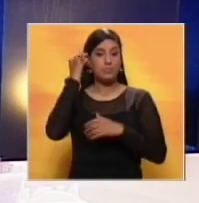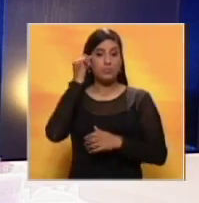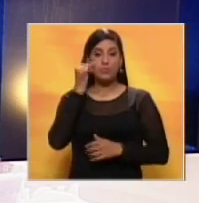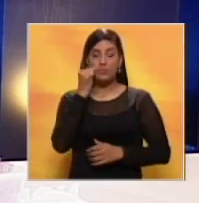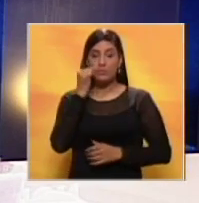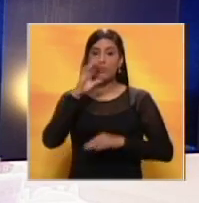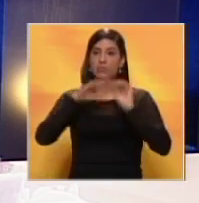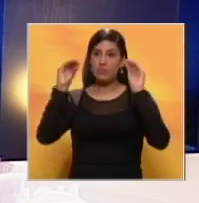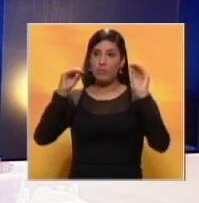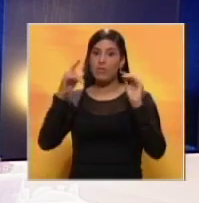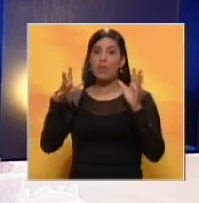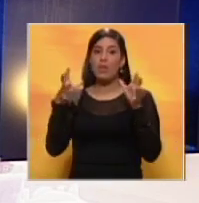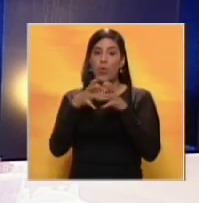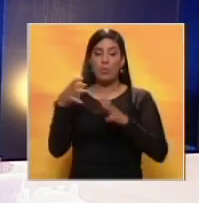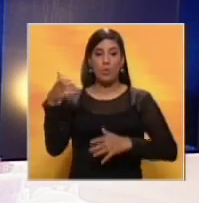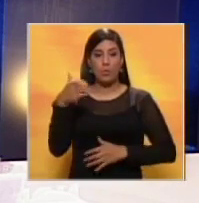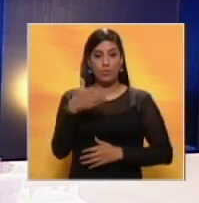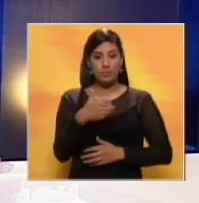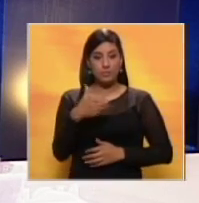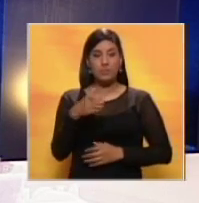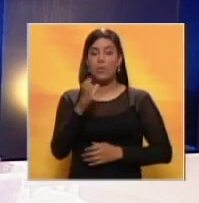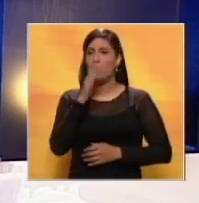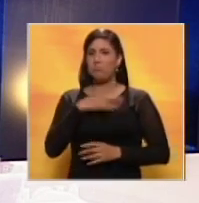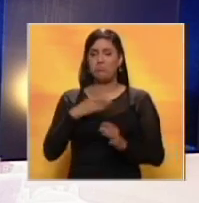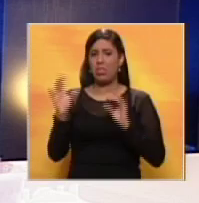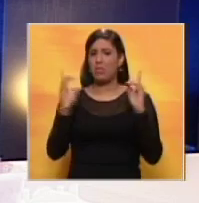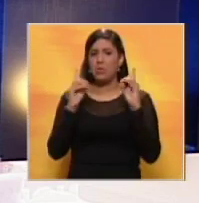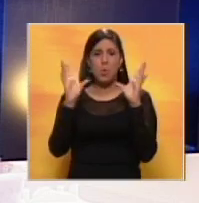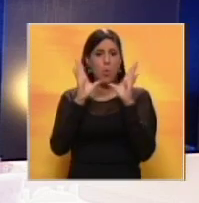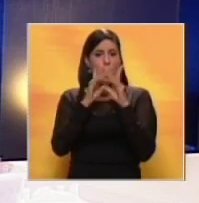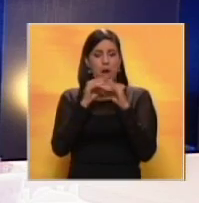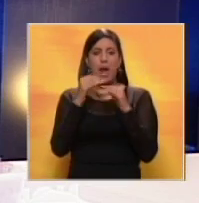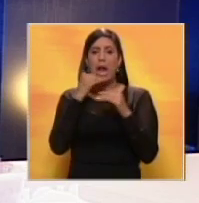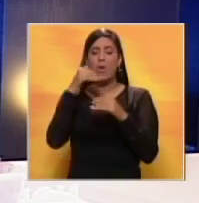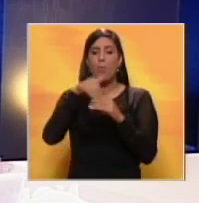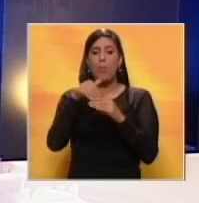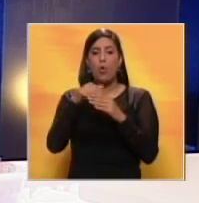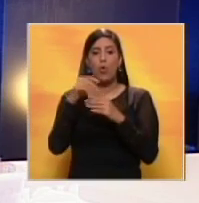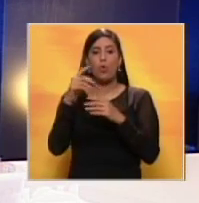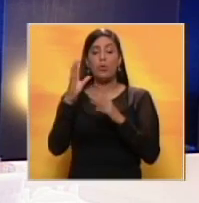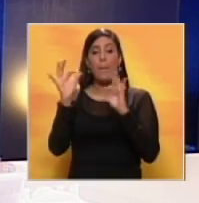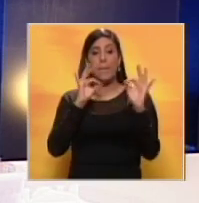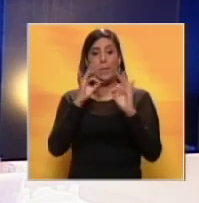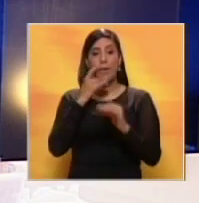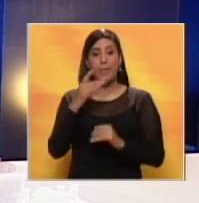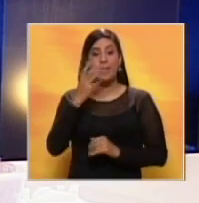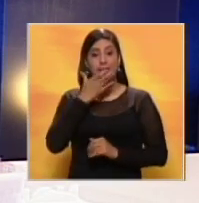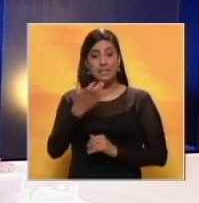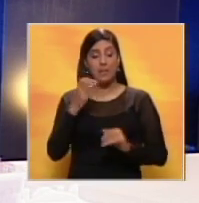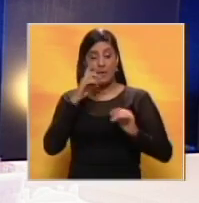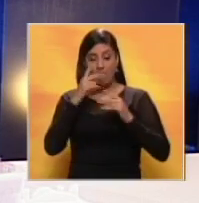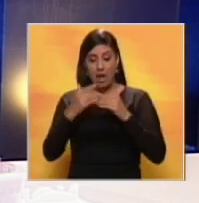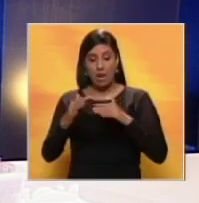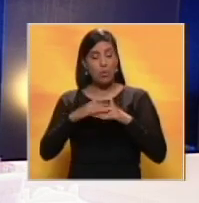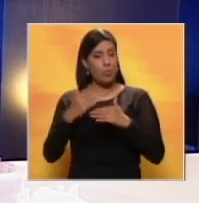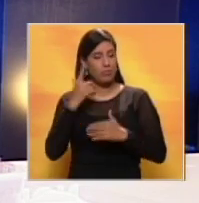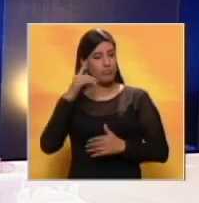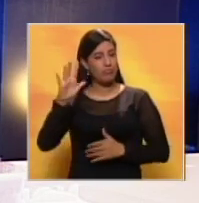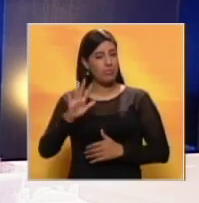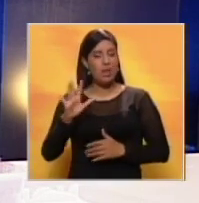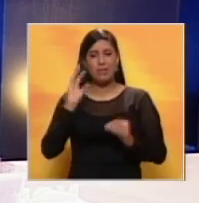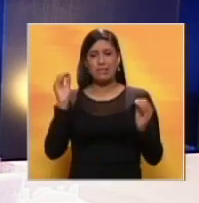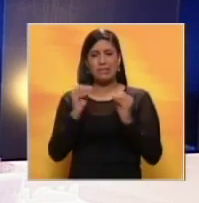Carlos Ocariz, manifestó que la Mesa de la Unidad Democrática no ha discutido las elecciones regionales previstas para diciembre de este año porque